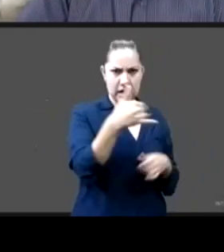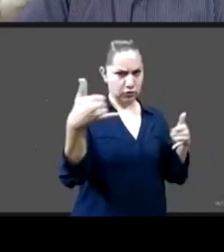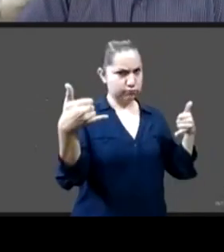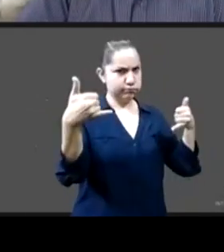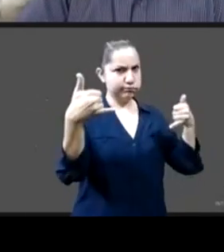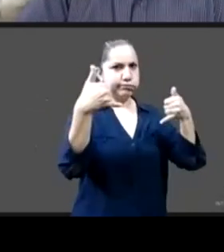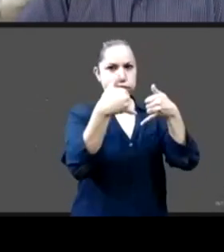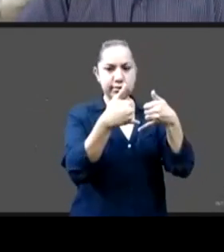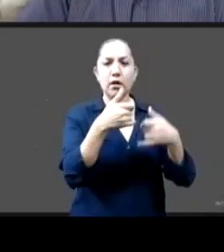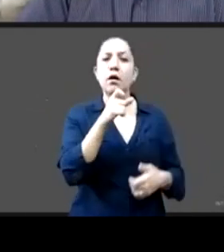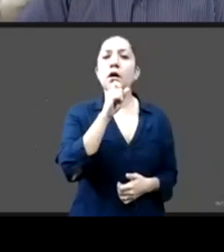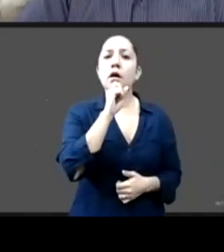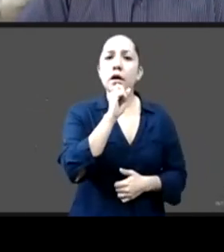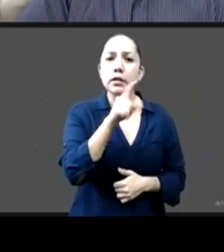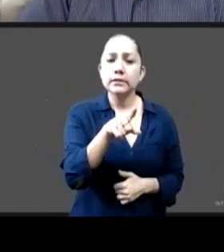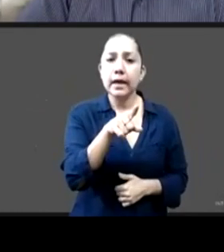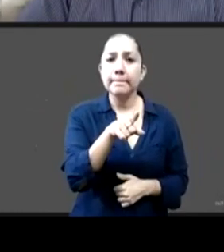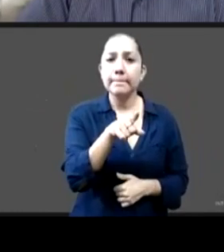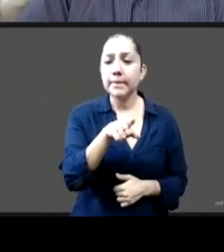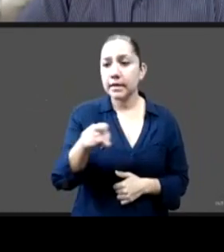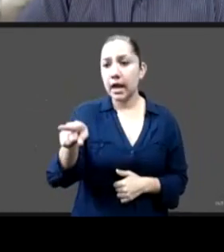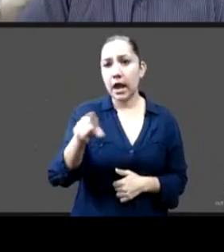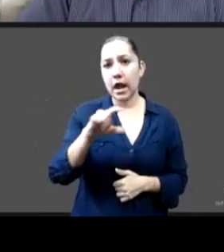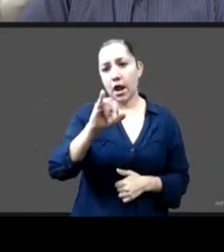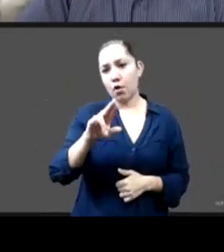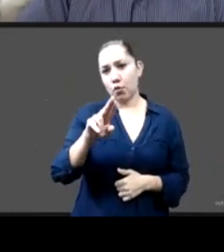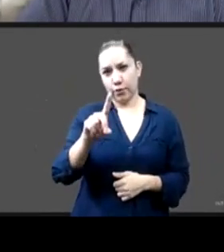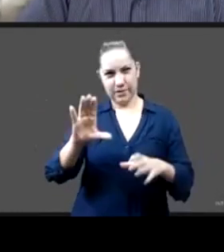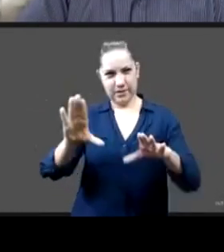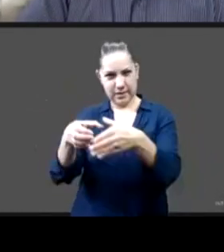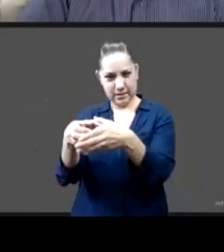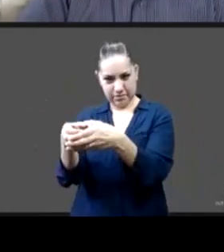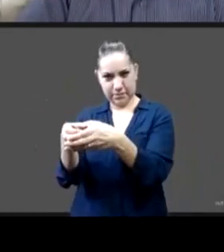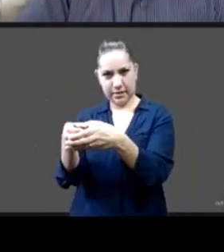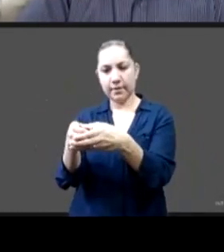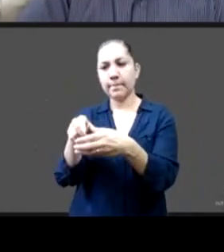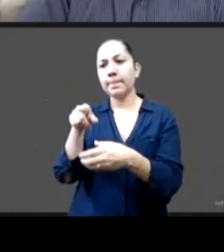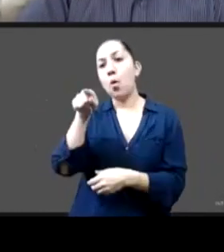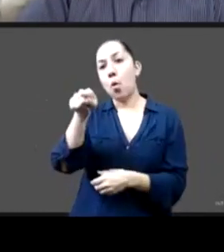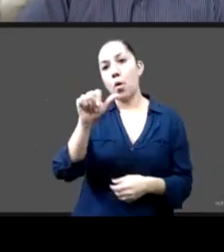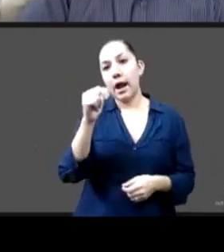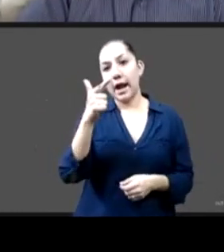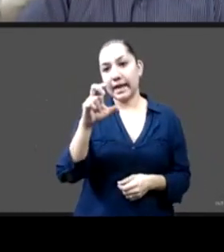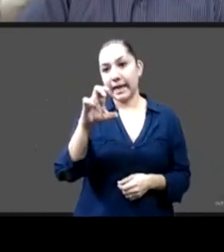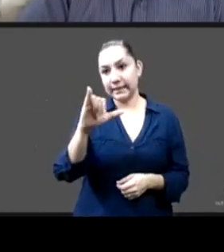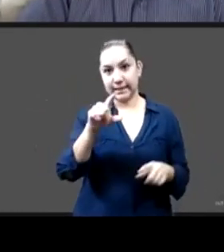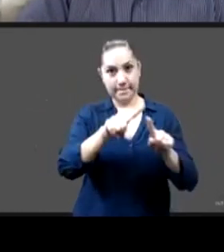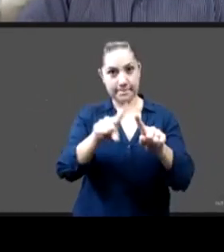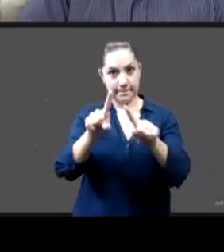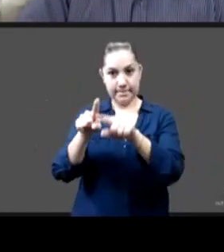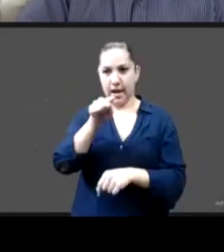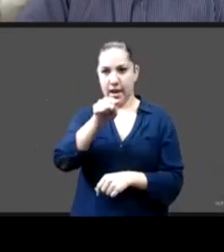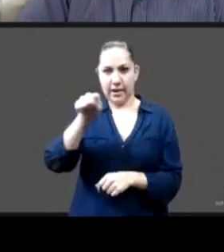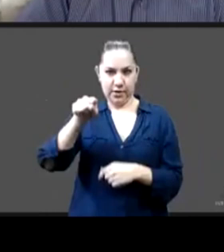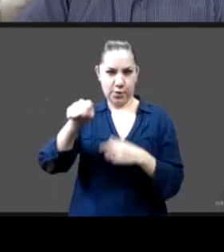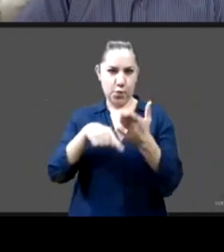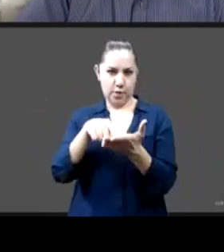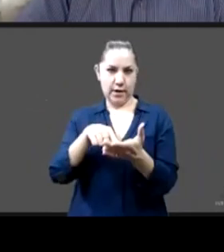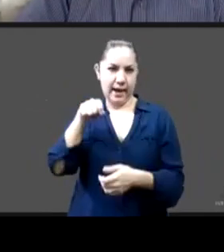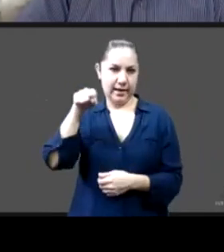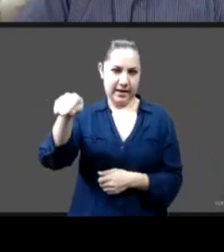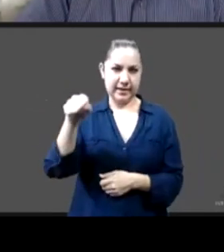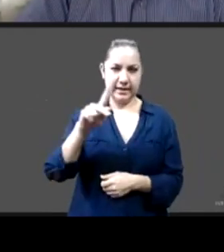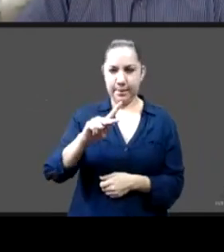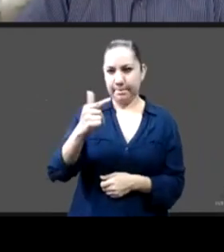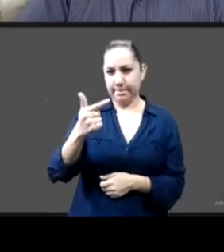el acudir a las agencias que de entrada, pues sí les están en el búnker, ¿no? ahí el búnker que